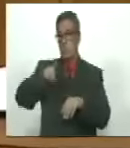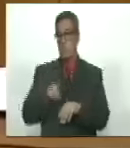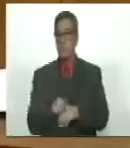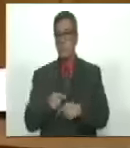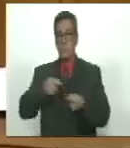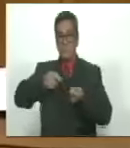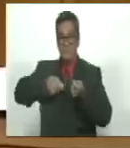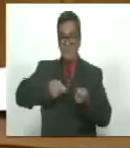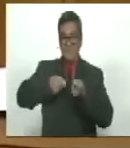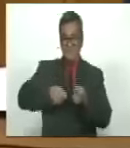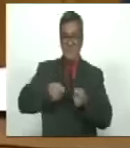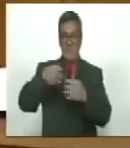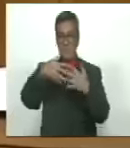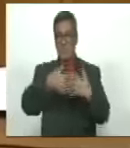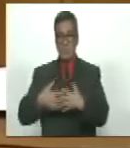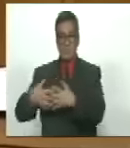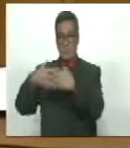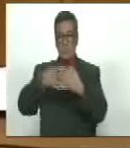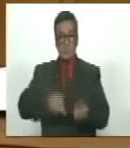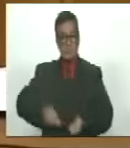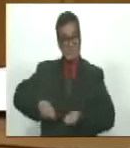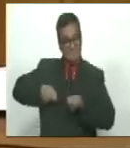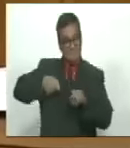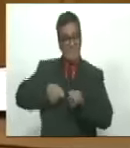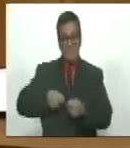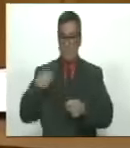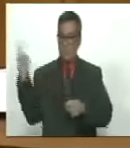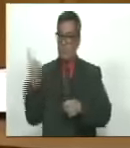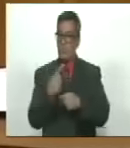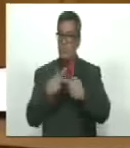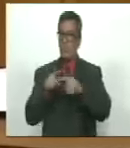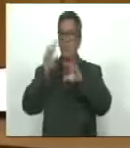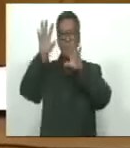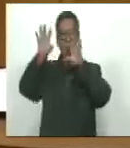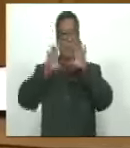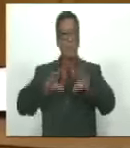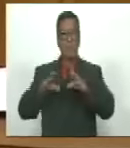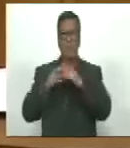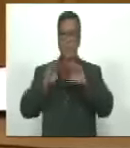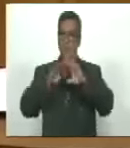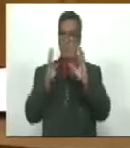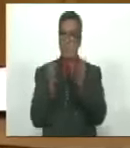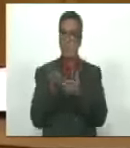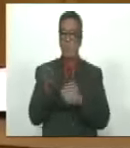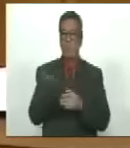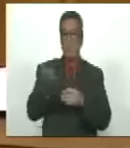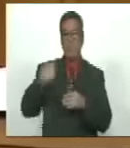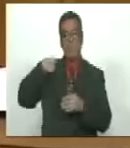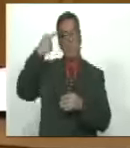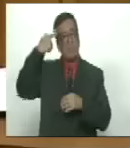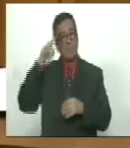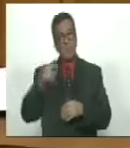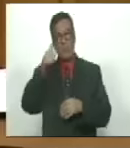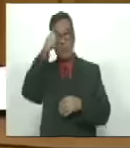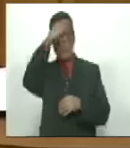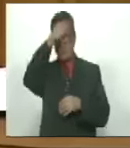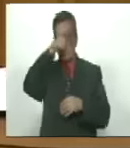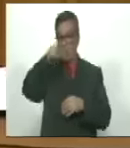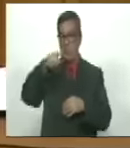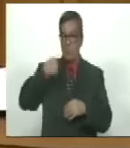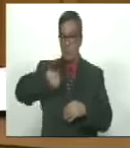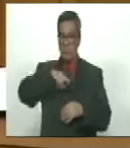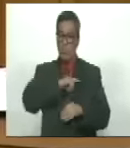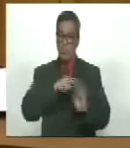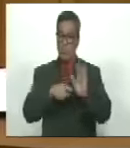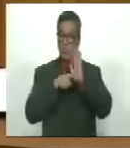los ataques imperiales, con los ataques que nos han venido de todos lados. Y lo más importante, creo que el domingo nosotros